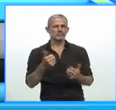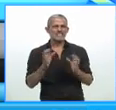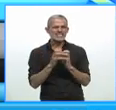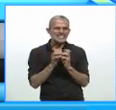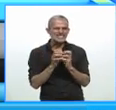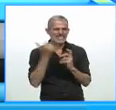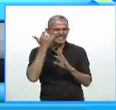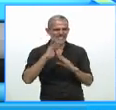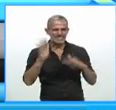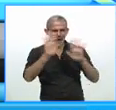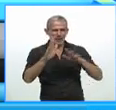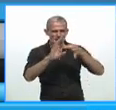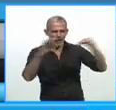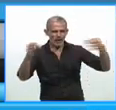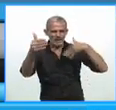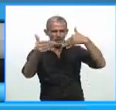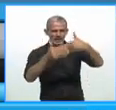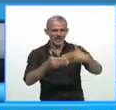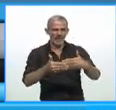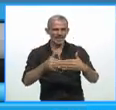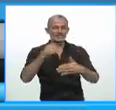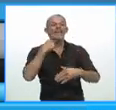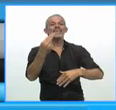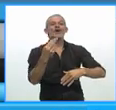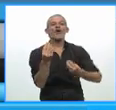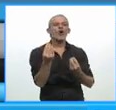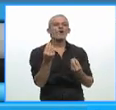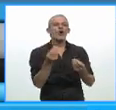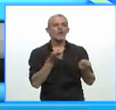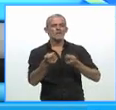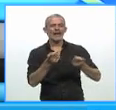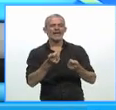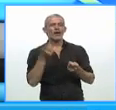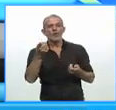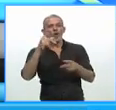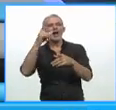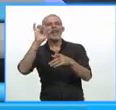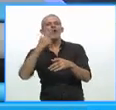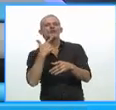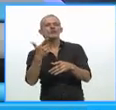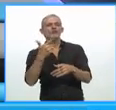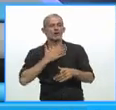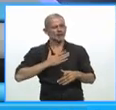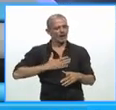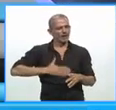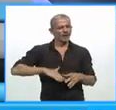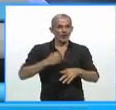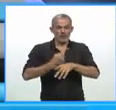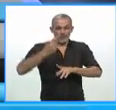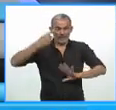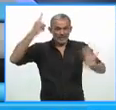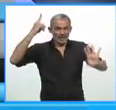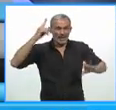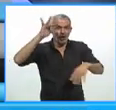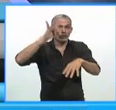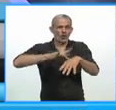ansiedad ya de cara a un Juego Olímpico. El hijo, ¿cómo lo maneja? Klaus, ¿cómo lo manejas vos? Tranquilo, primera experiencia. ¿Primera